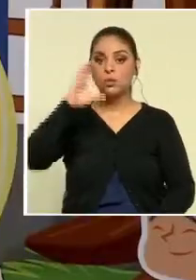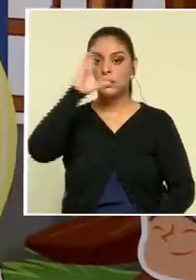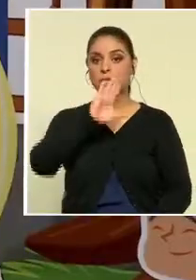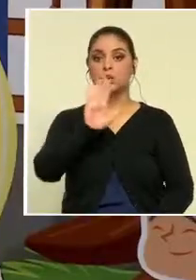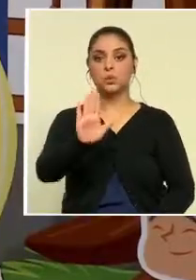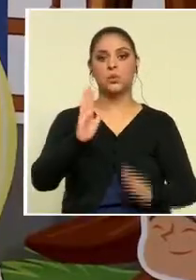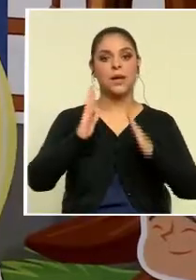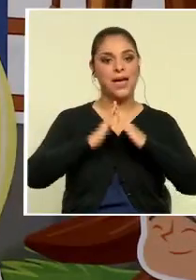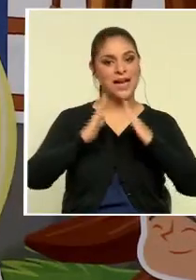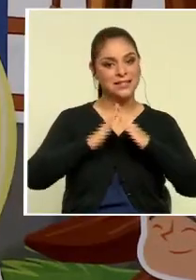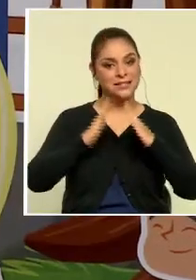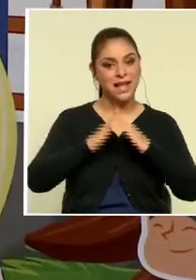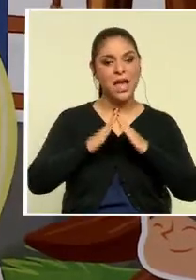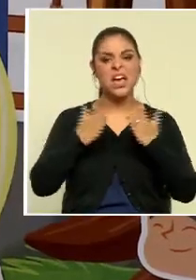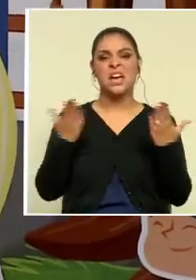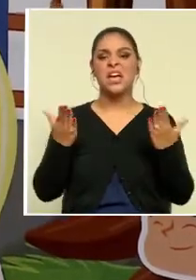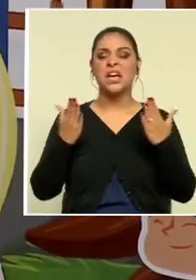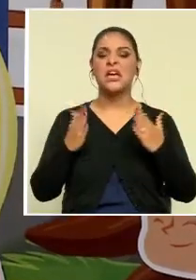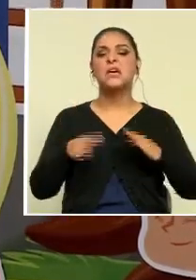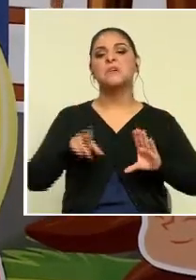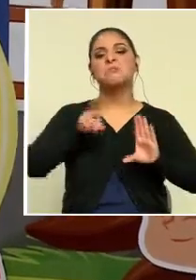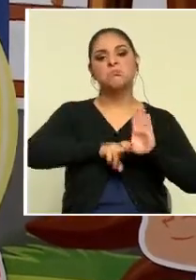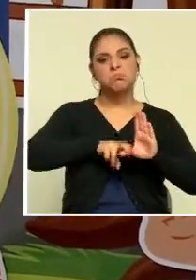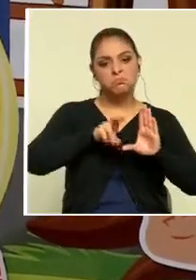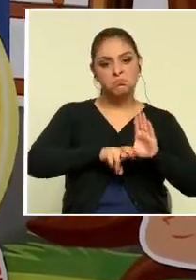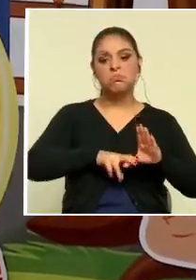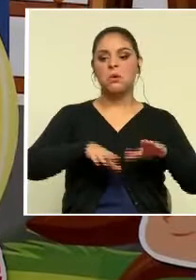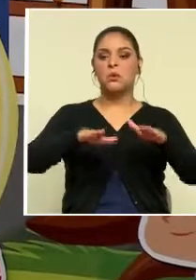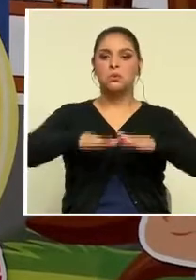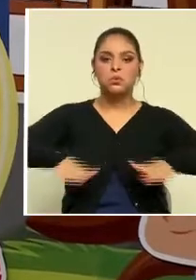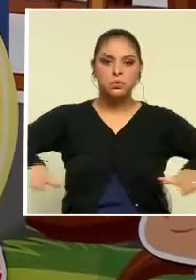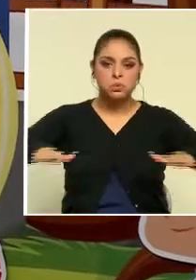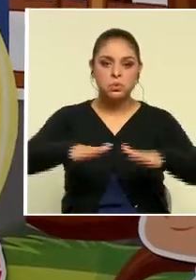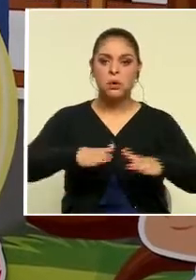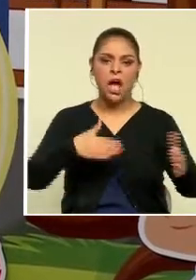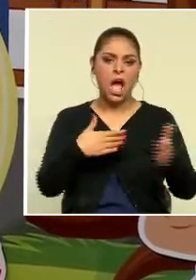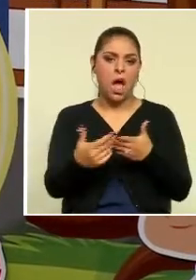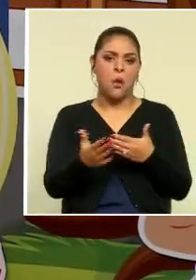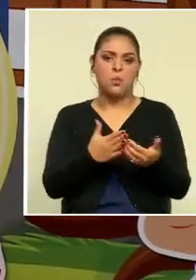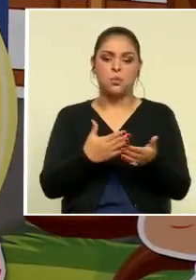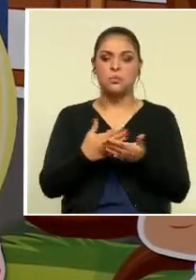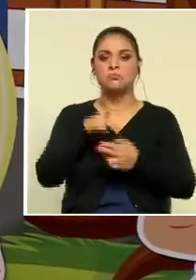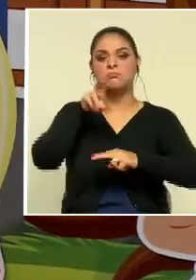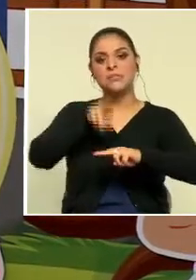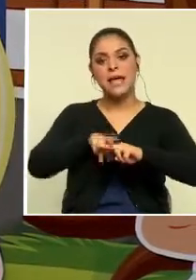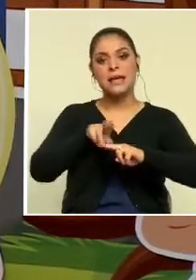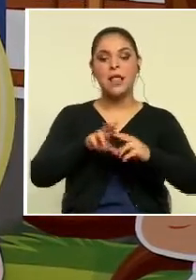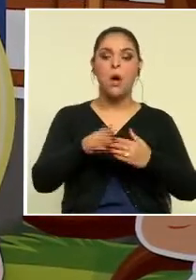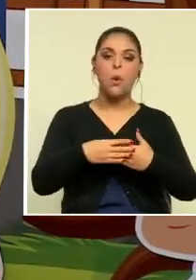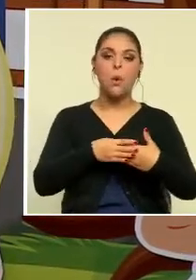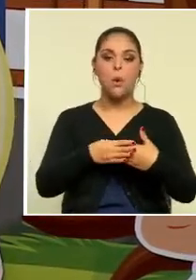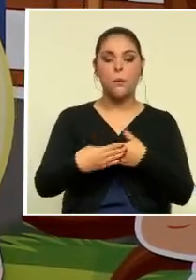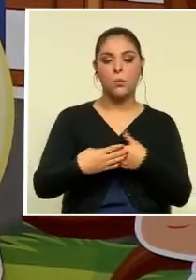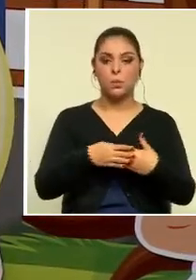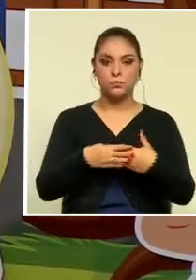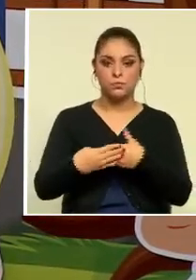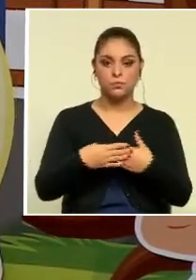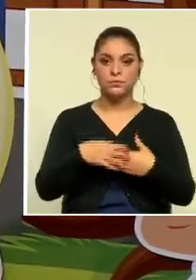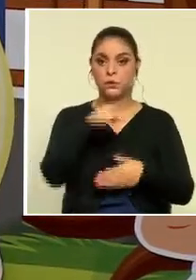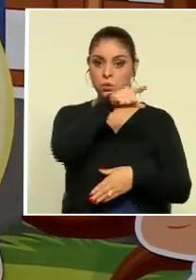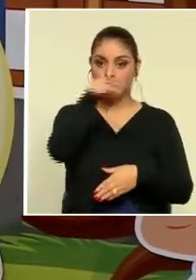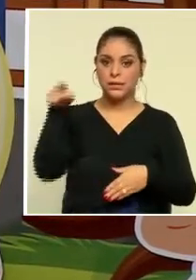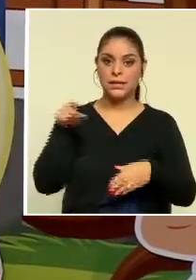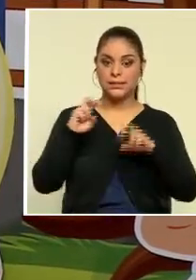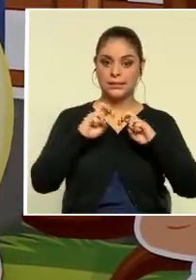ser el sillón puede ser una alfombra un lugar donde se sientan cómodos y se sienten verdad